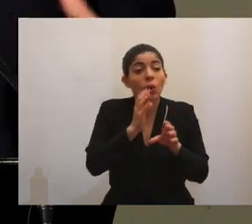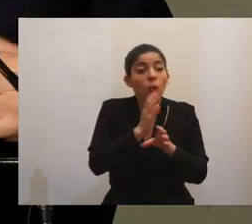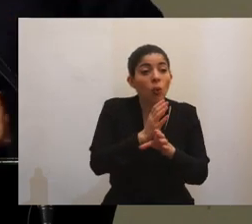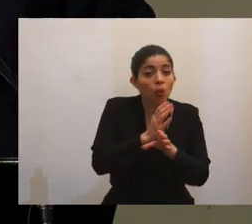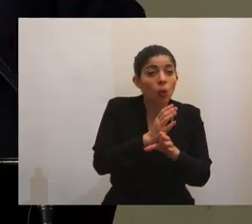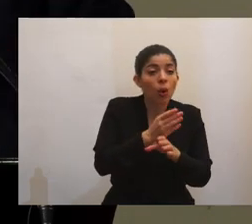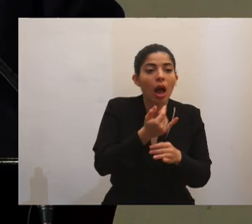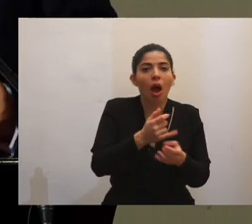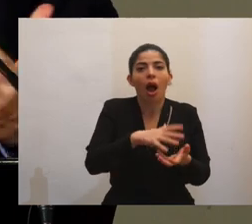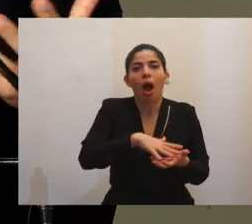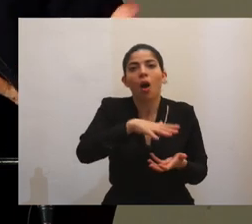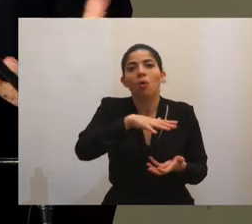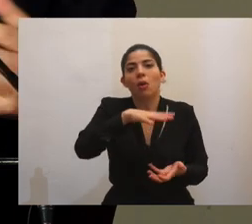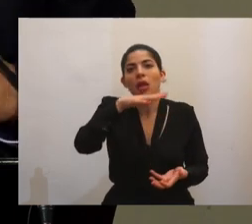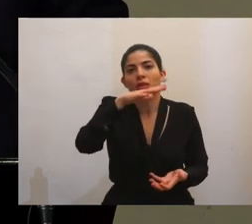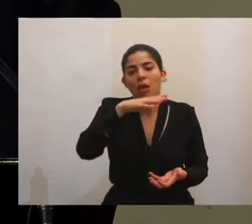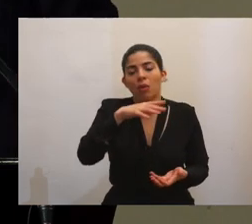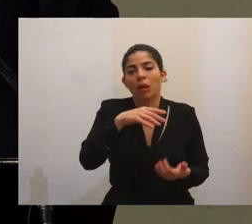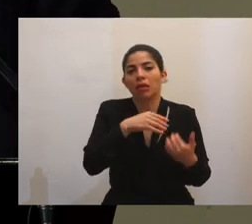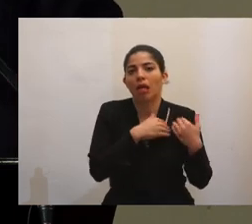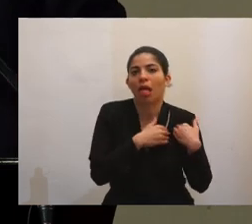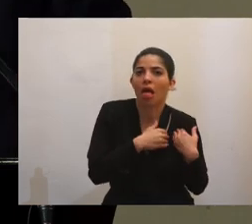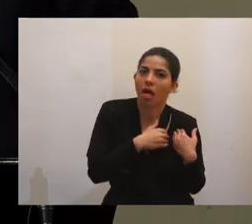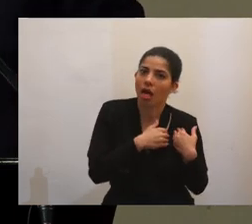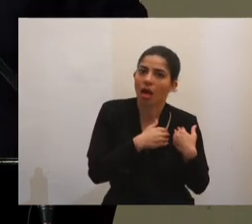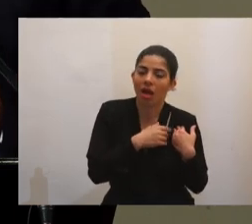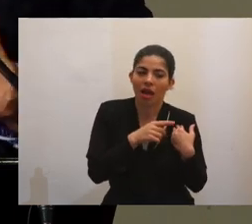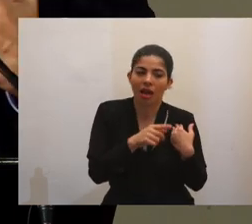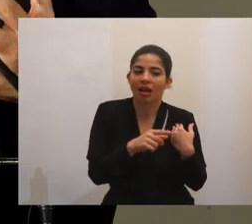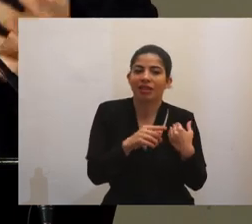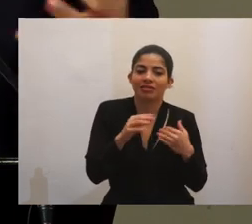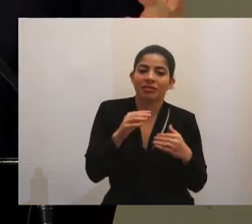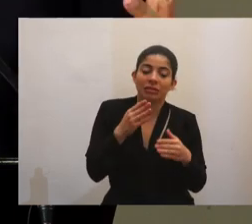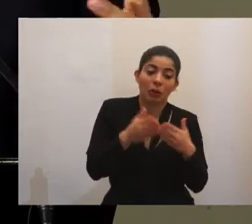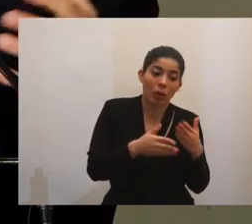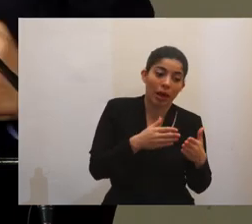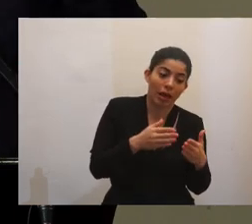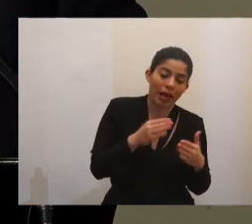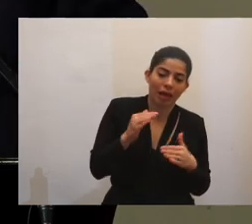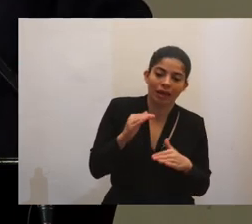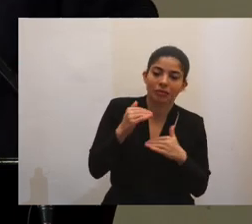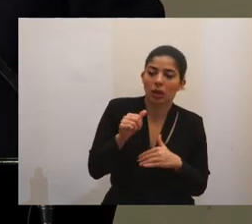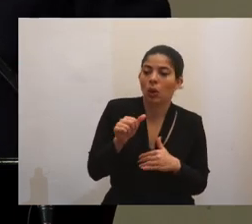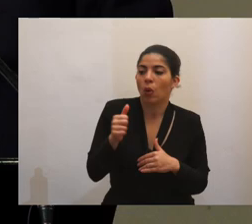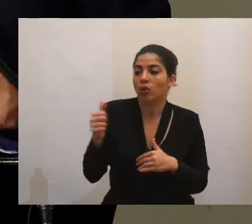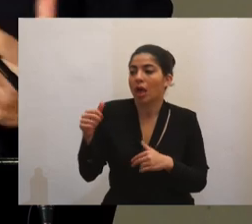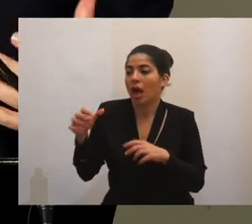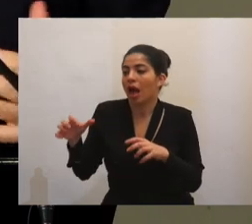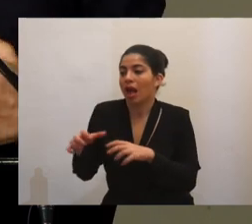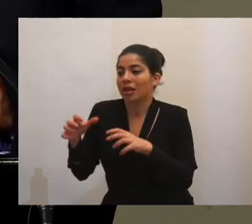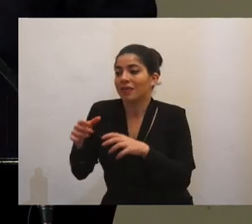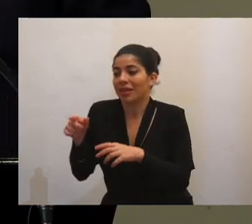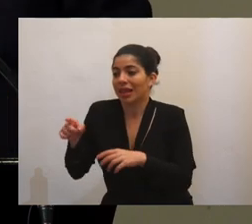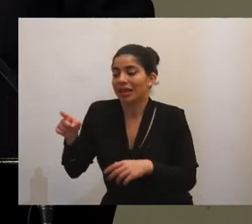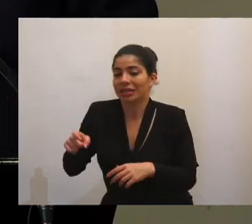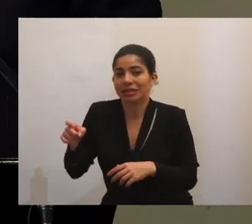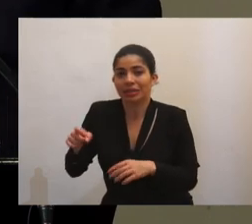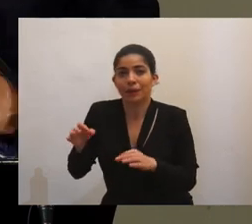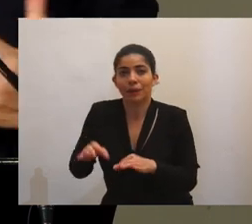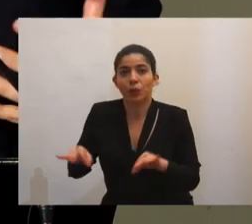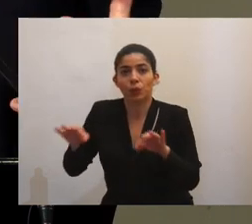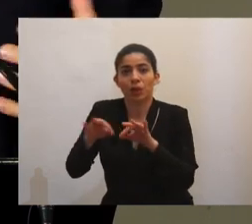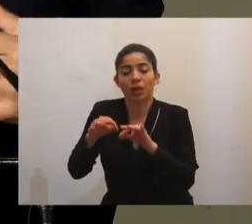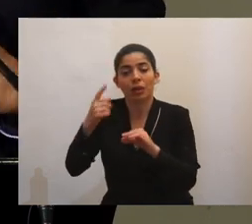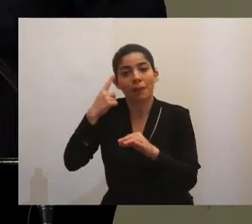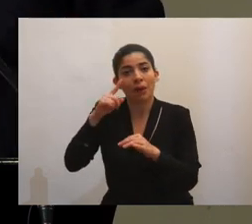desafortunadamente también se han aumentado, pasando factura a la posibilidad de realizar una serie de actividades que son esenciales para